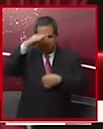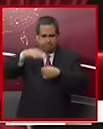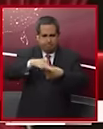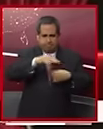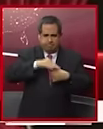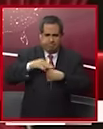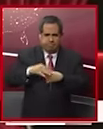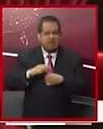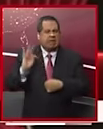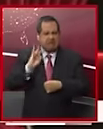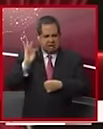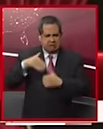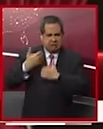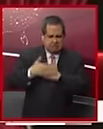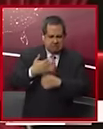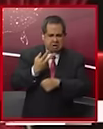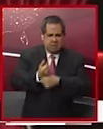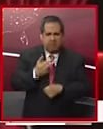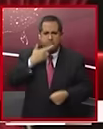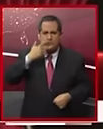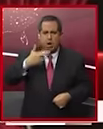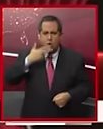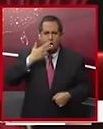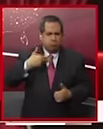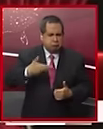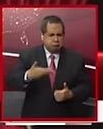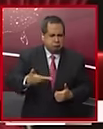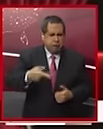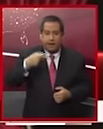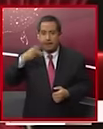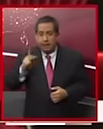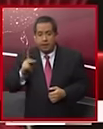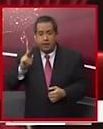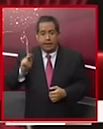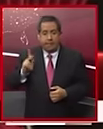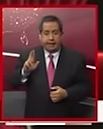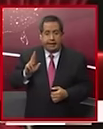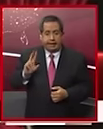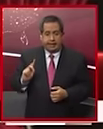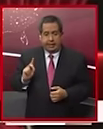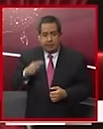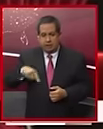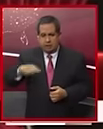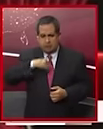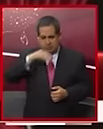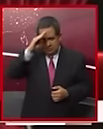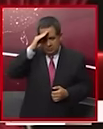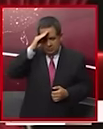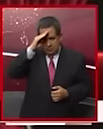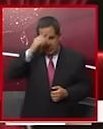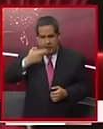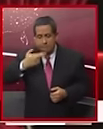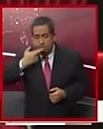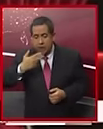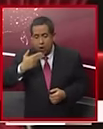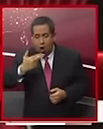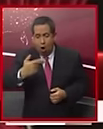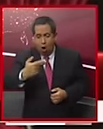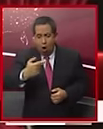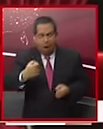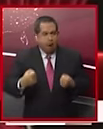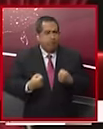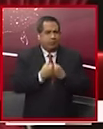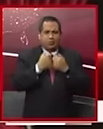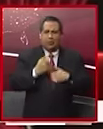ser mejorado, pero en el PRD coincidimos en que lo mejor a veces termina siendo enemigo de lo